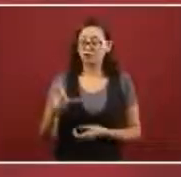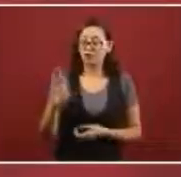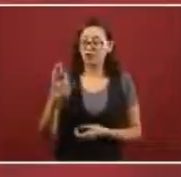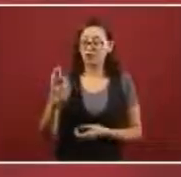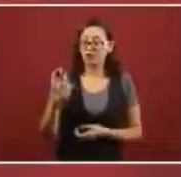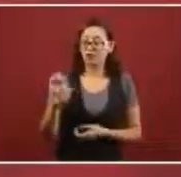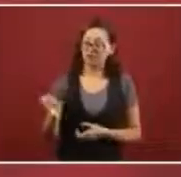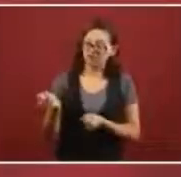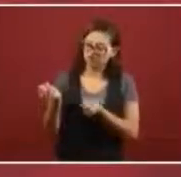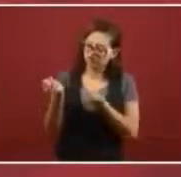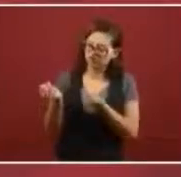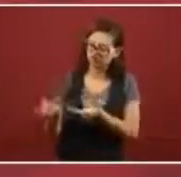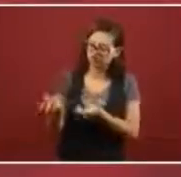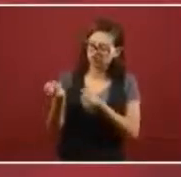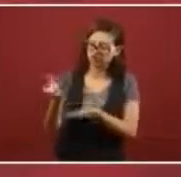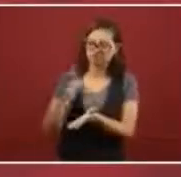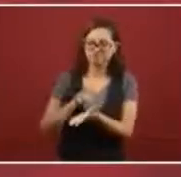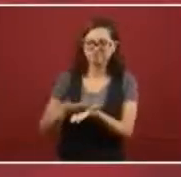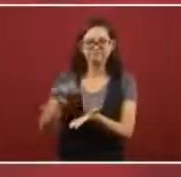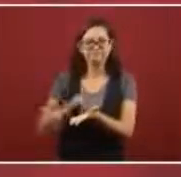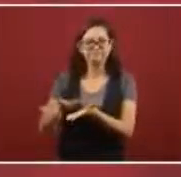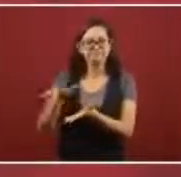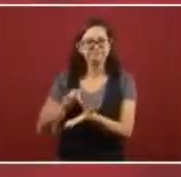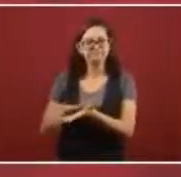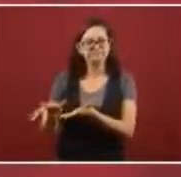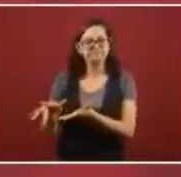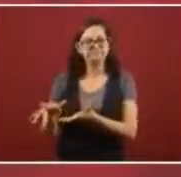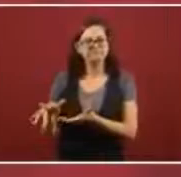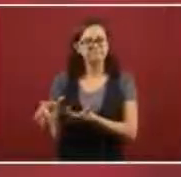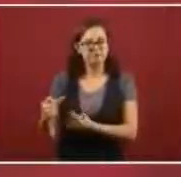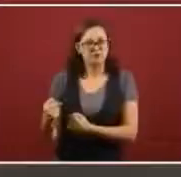Es otra política.